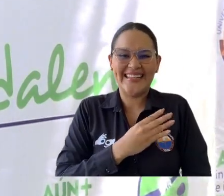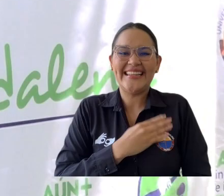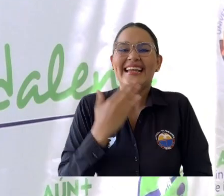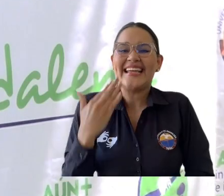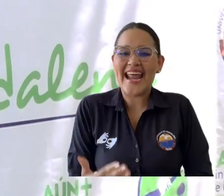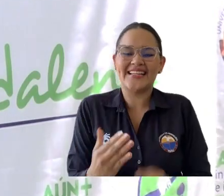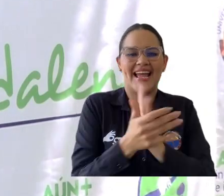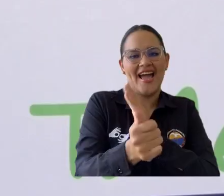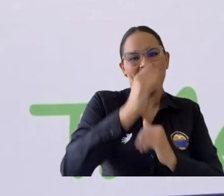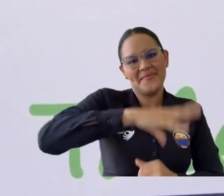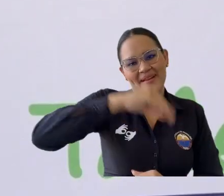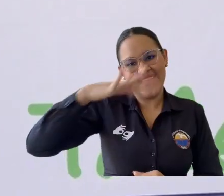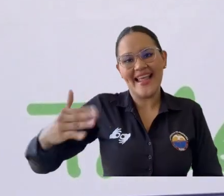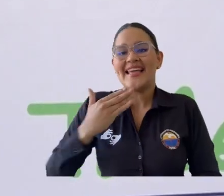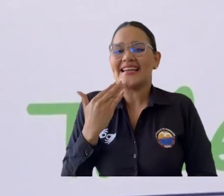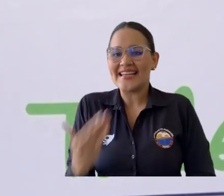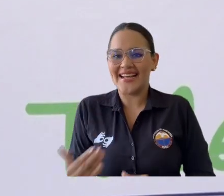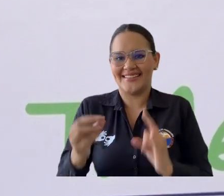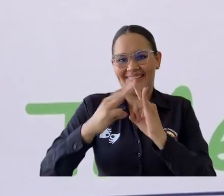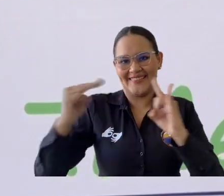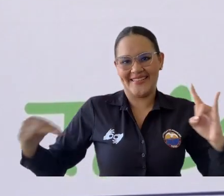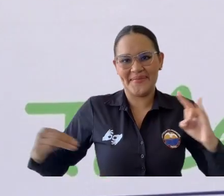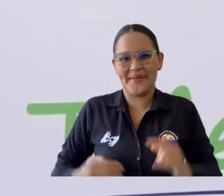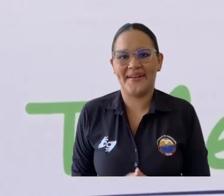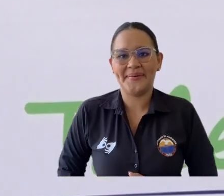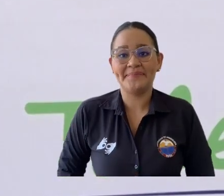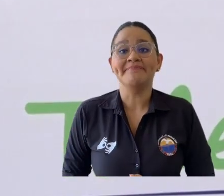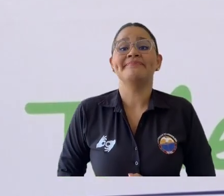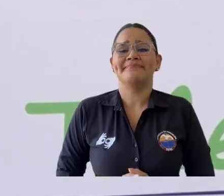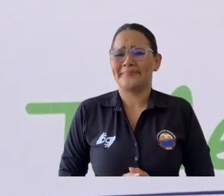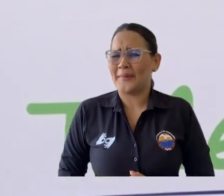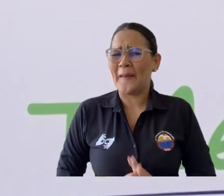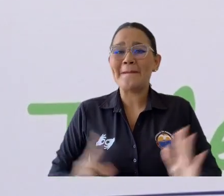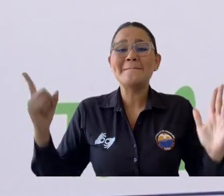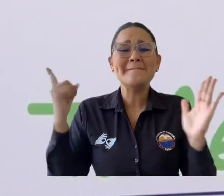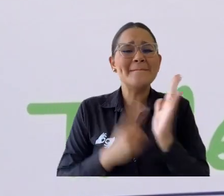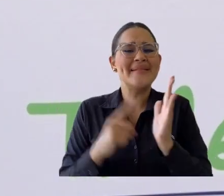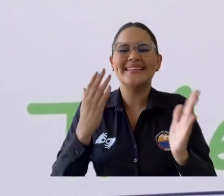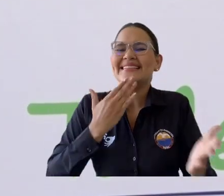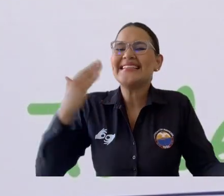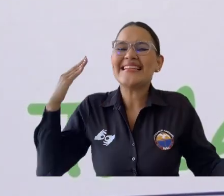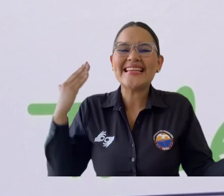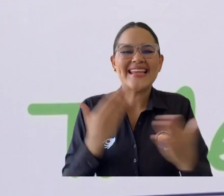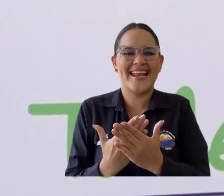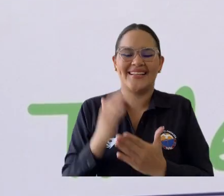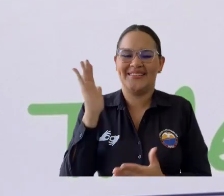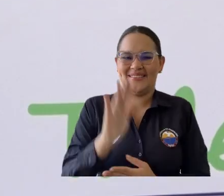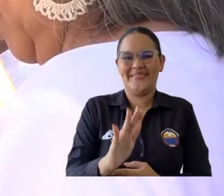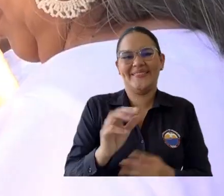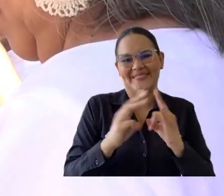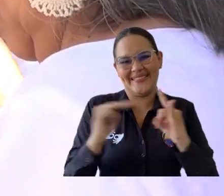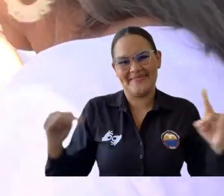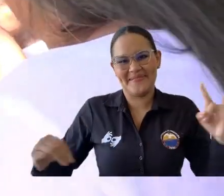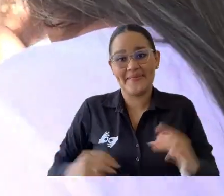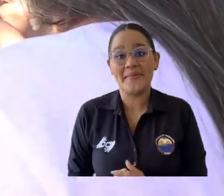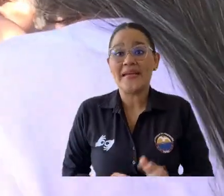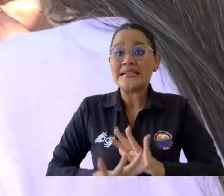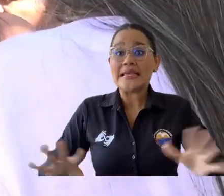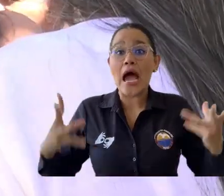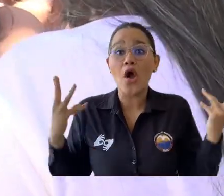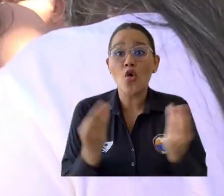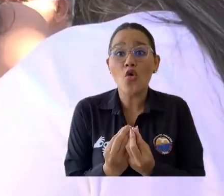Magdalena hoy es una realidad. Mil gracias de verdad por esa gran oportunidad para nosotros que somos la primera corte de Talento Magdalena. Con este